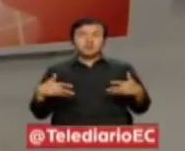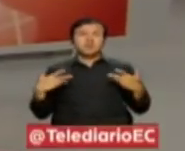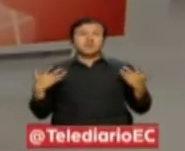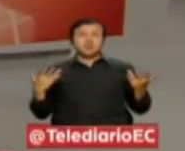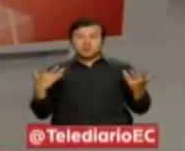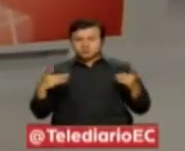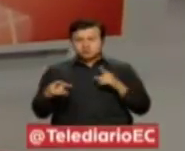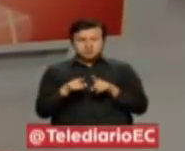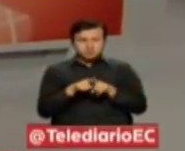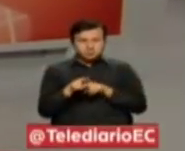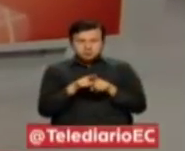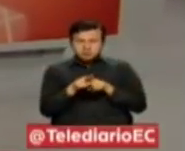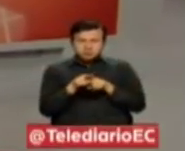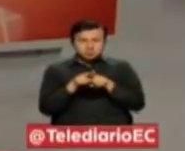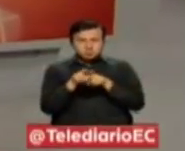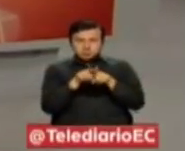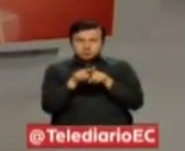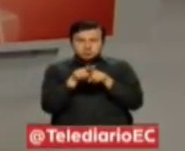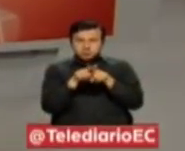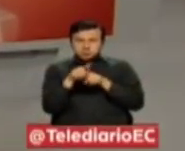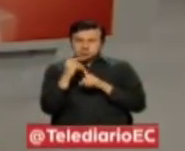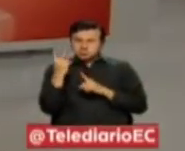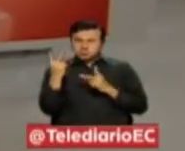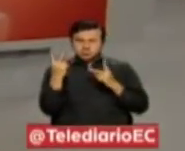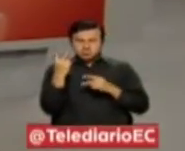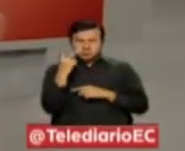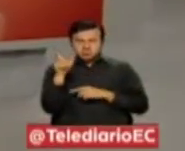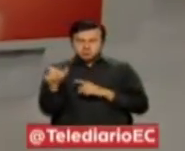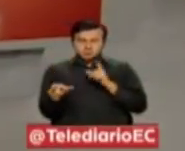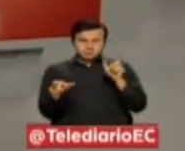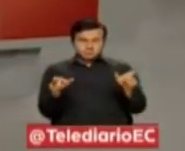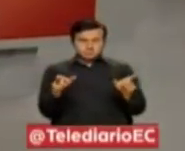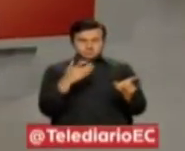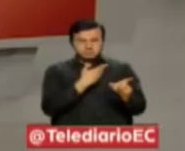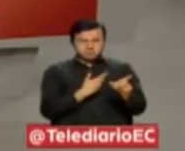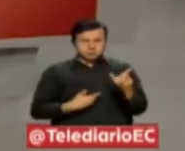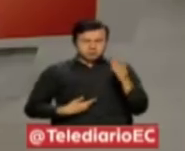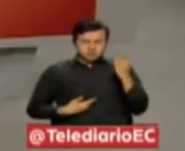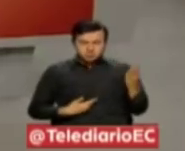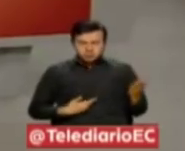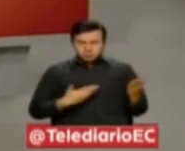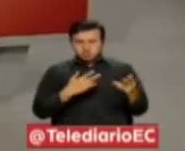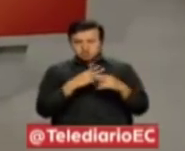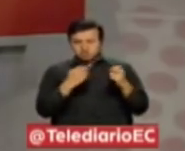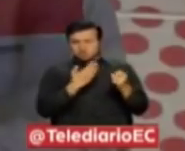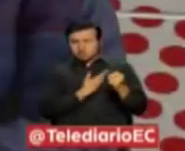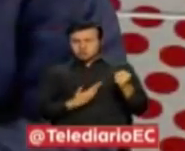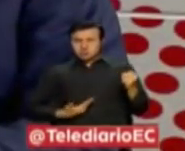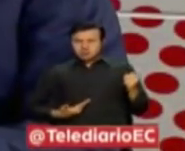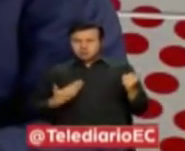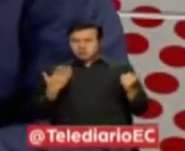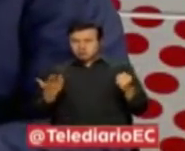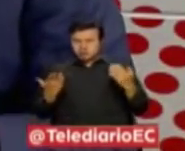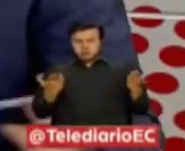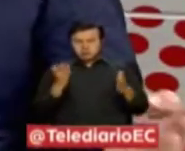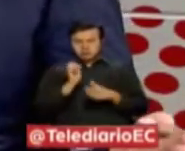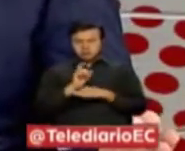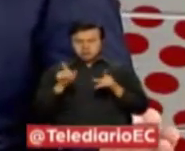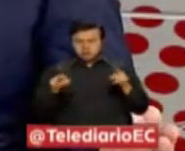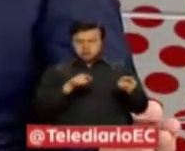de competencia o de conflicto entre dos personas, el presidente de la República y el expresidente de la República. Eso